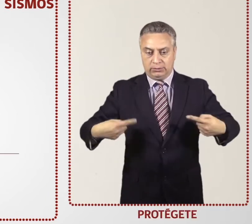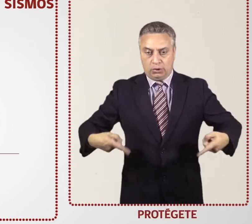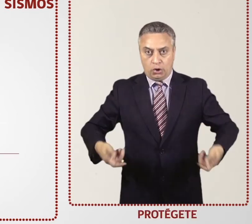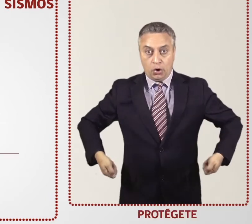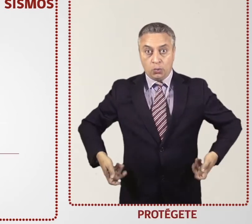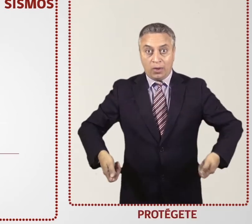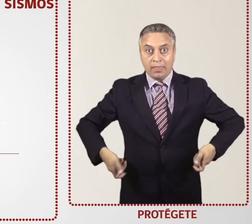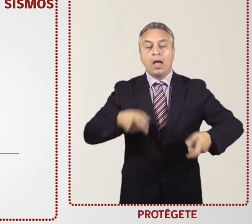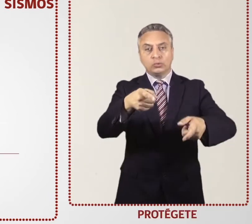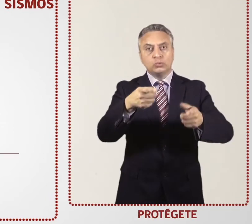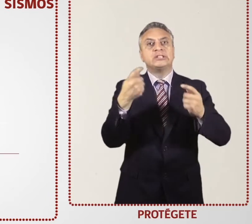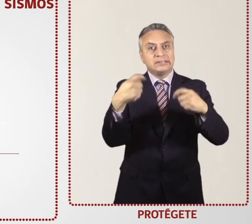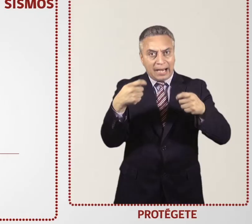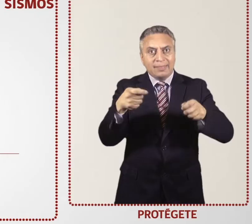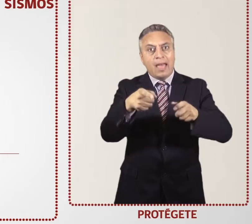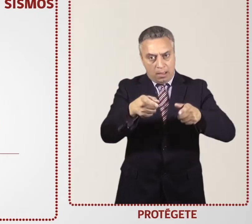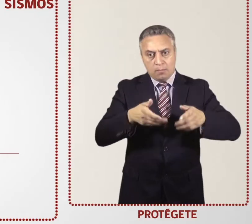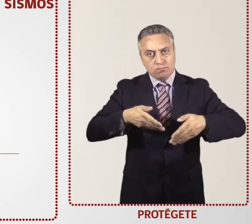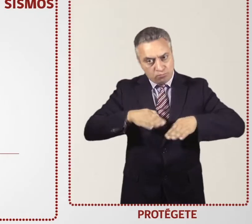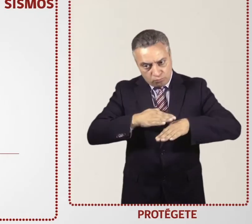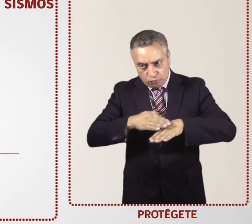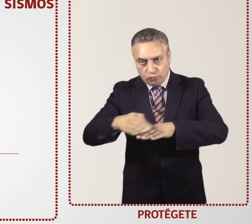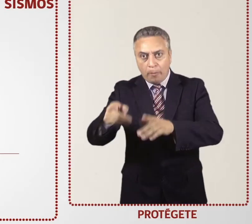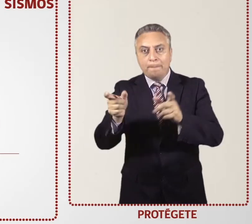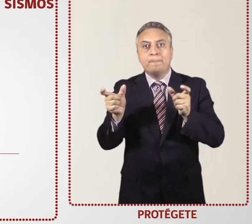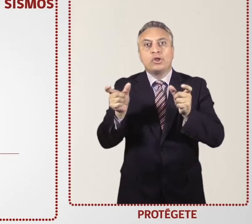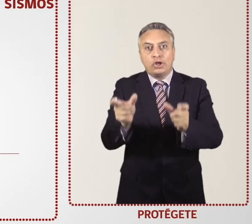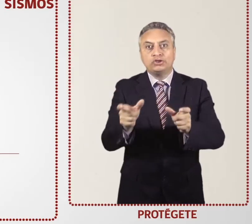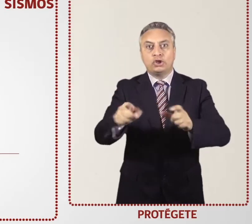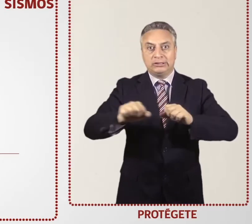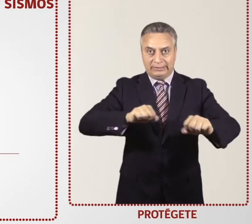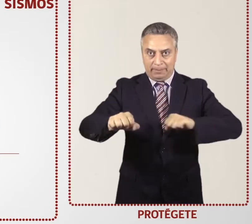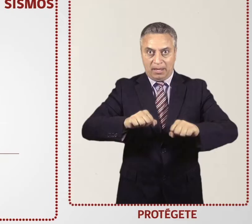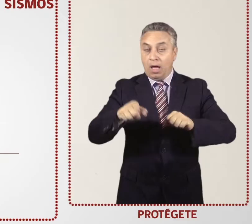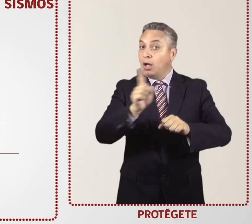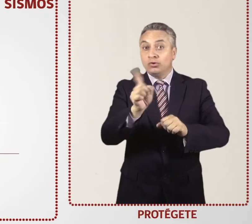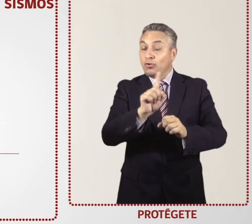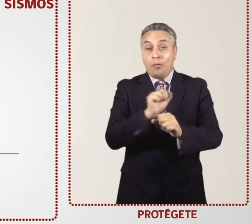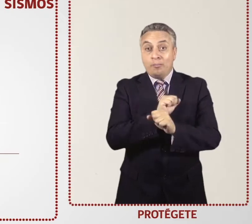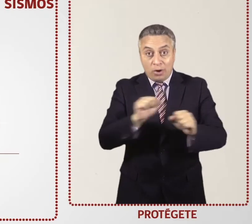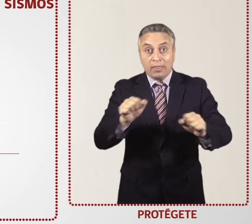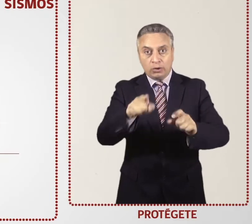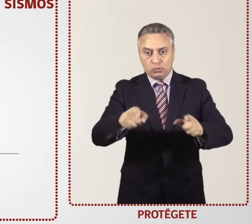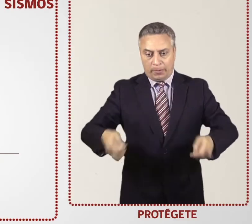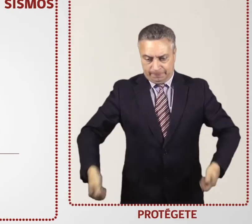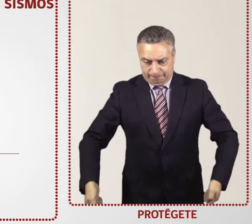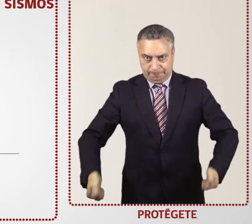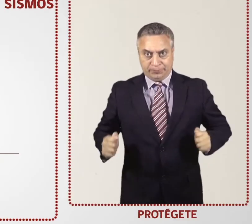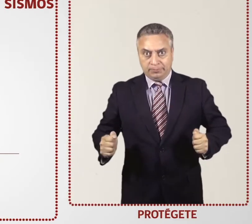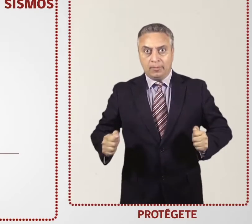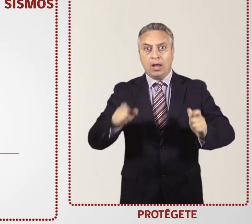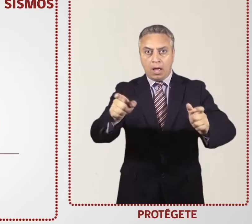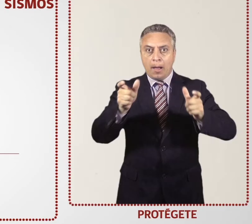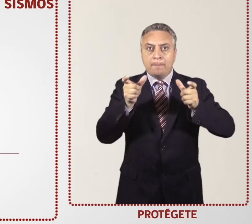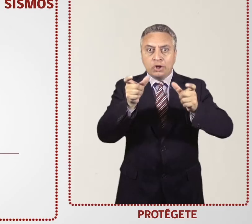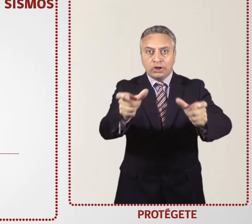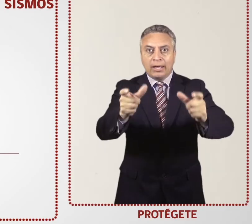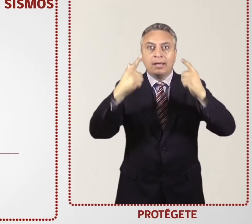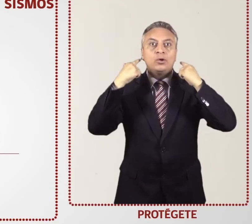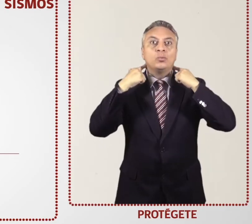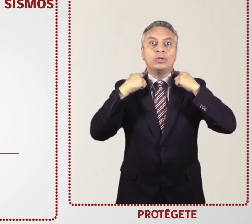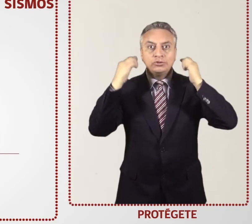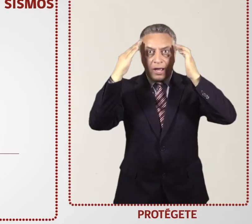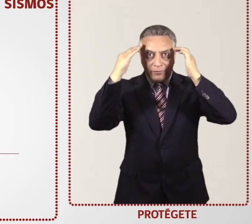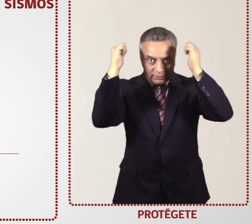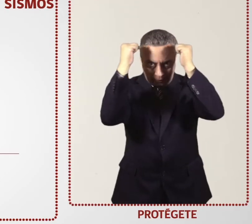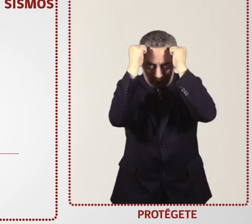Si estás en silla de ruedas, intenta moverte a un lugar de protección sísmica. Si no es posible, frénala y protege tu